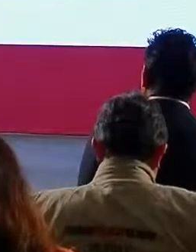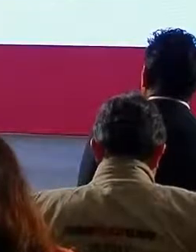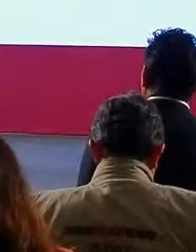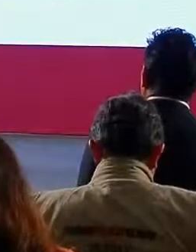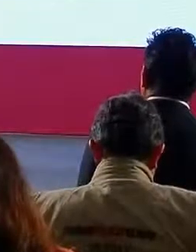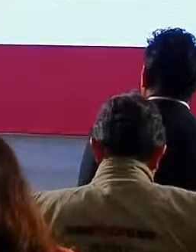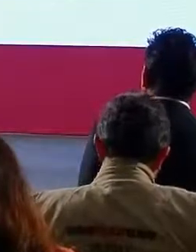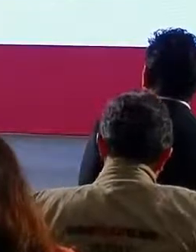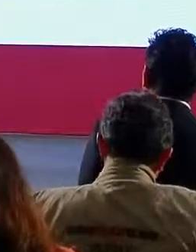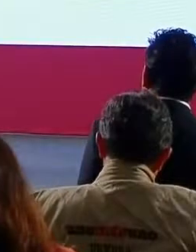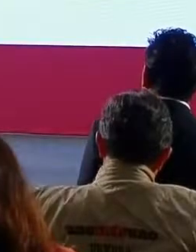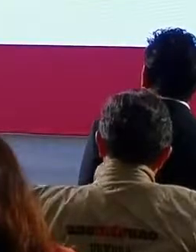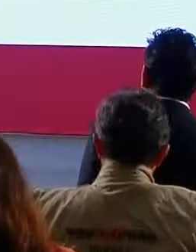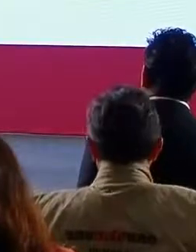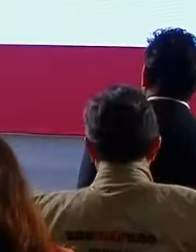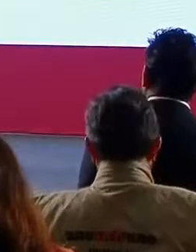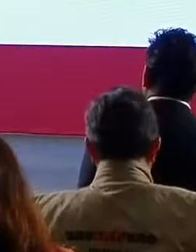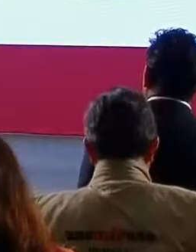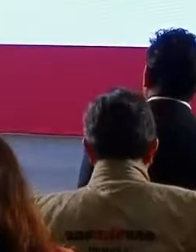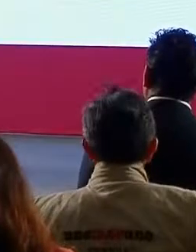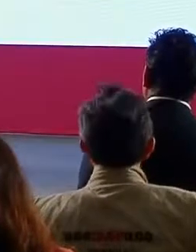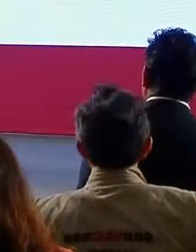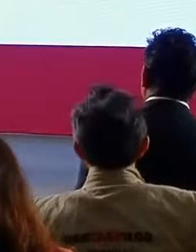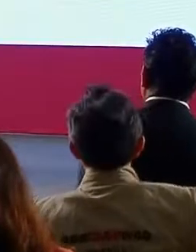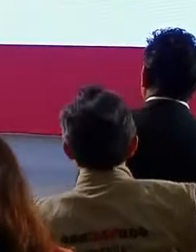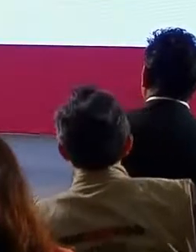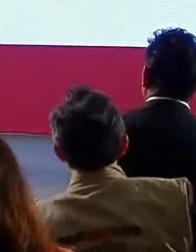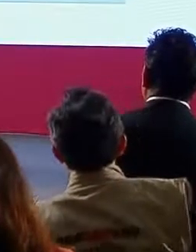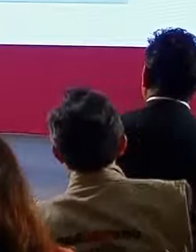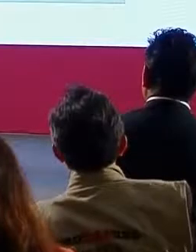con la oportunidad que se requería. La que sigue, por favor.